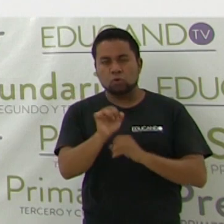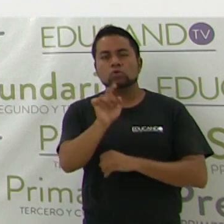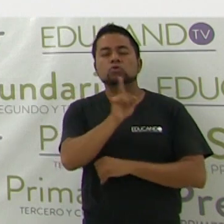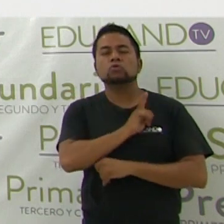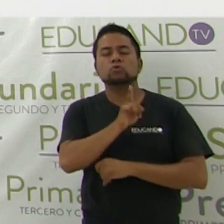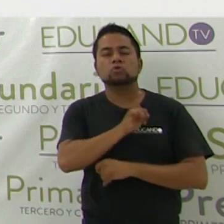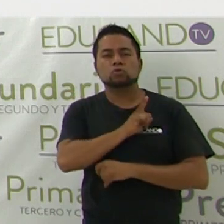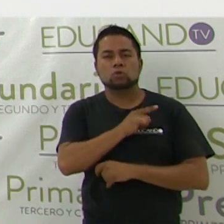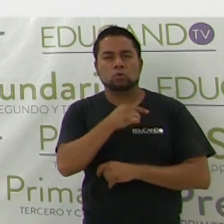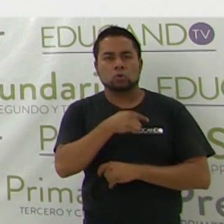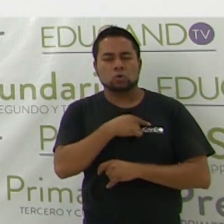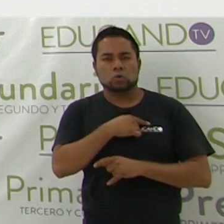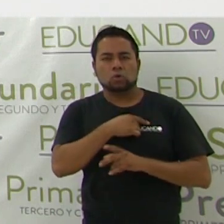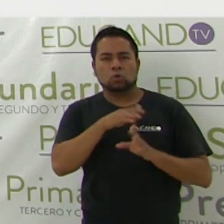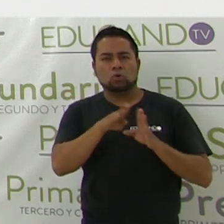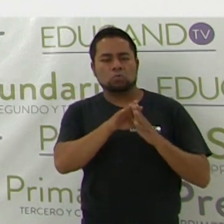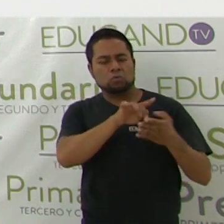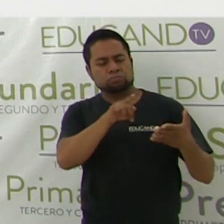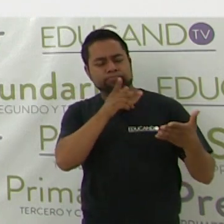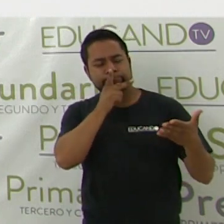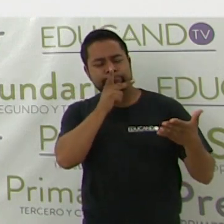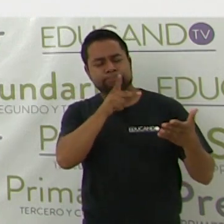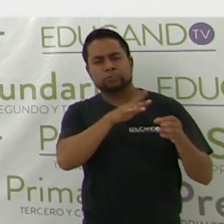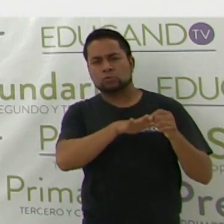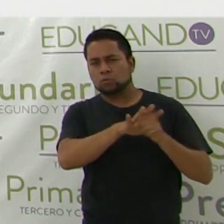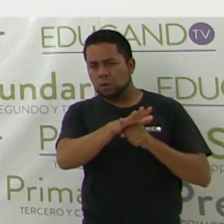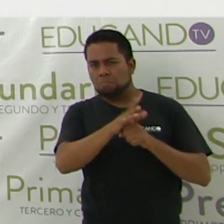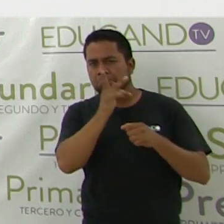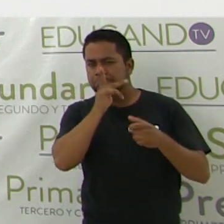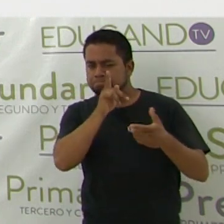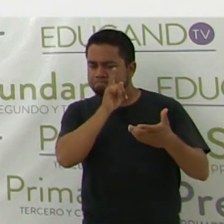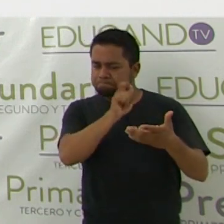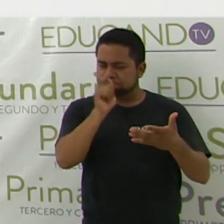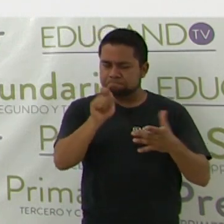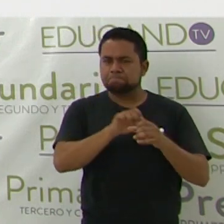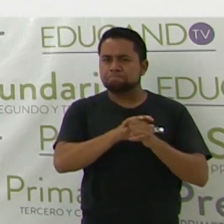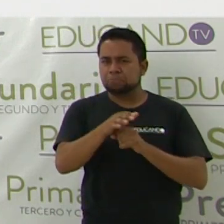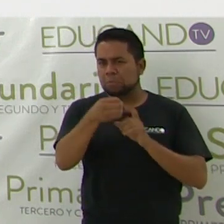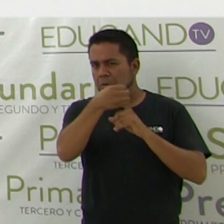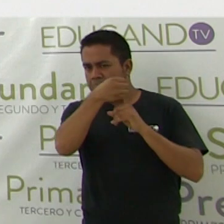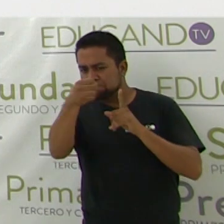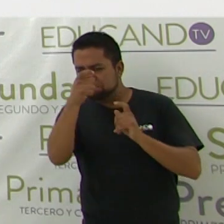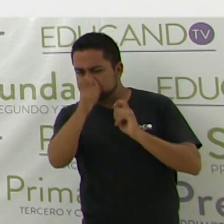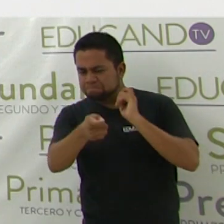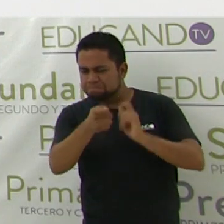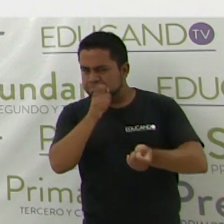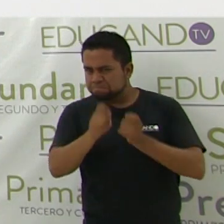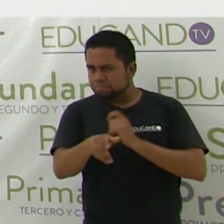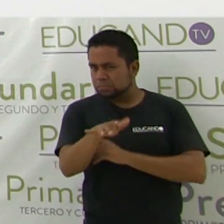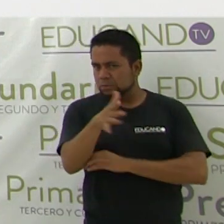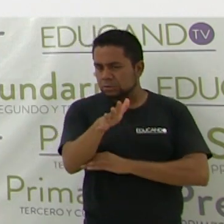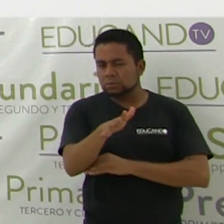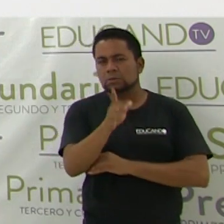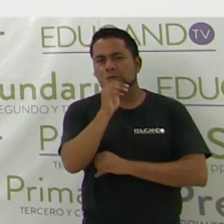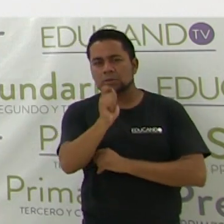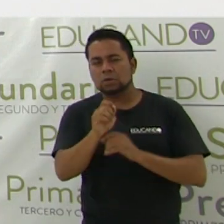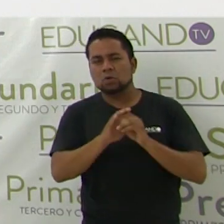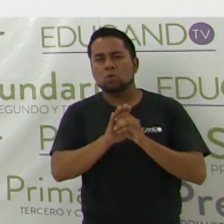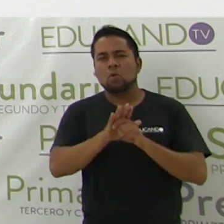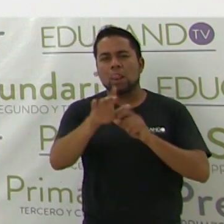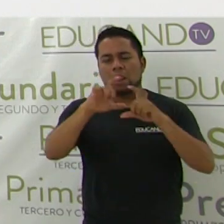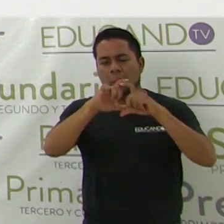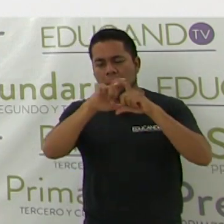Simplemente estoy reconociendo las palabras, reconociendo las oraciones, reconociendo los